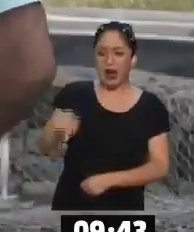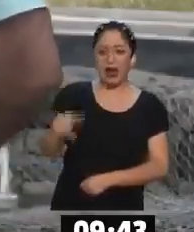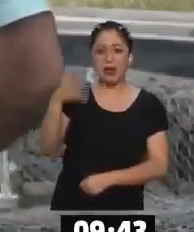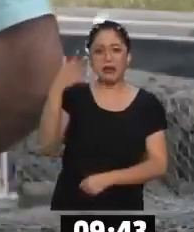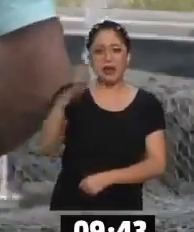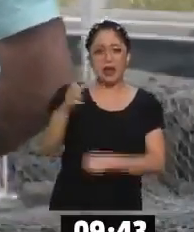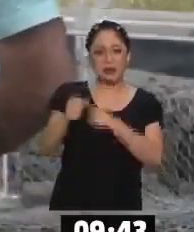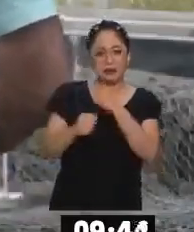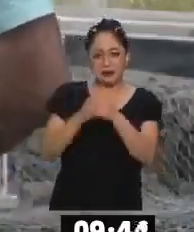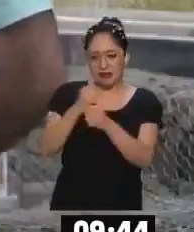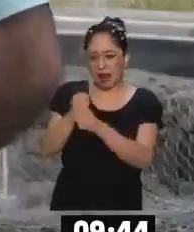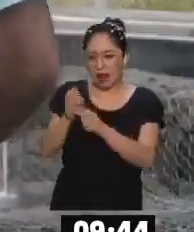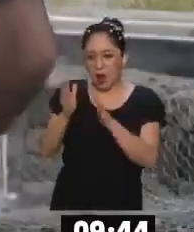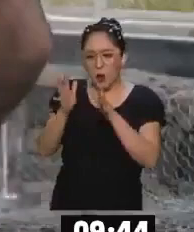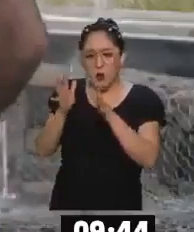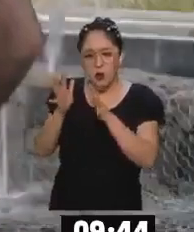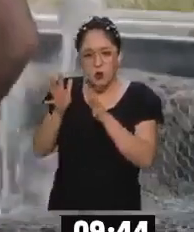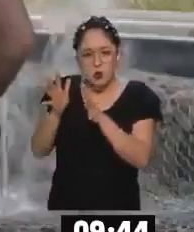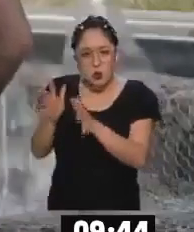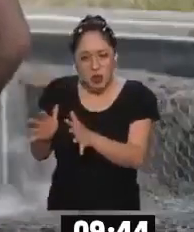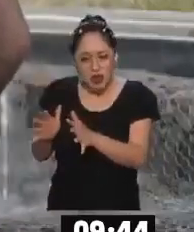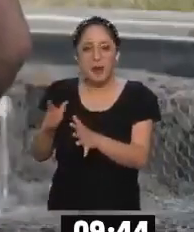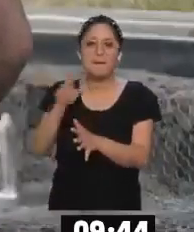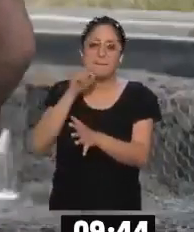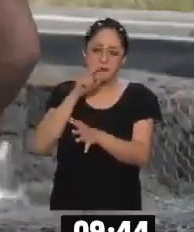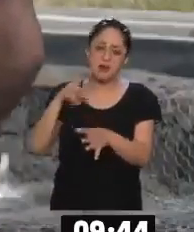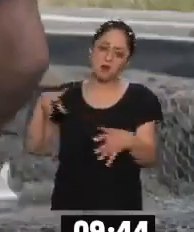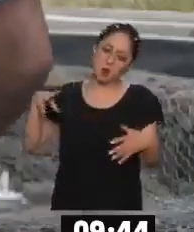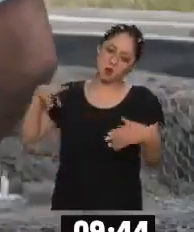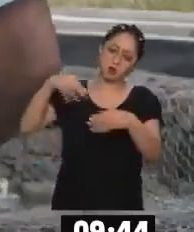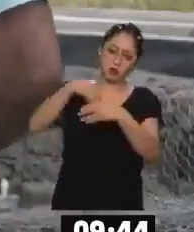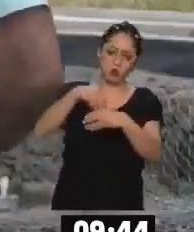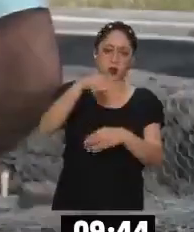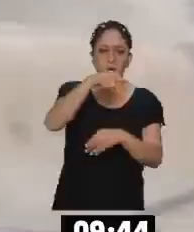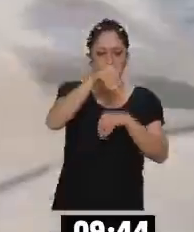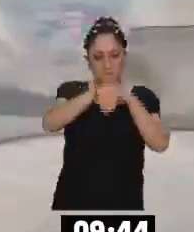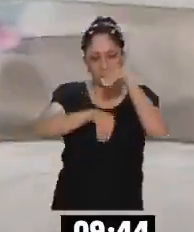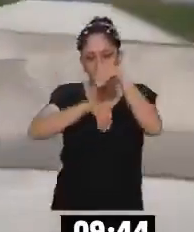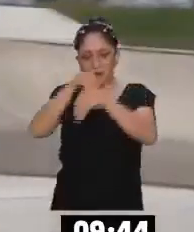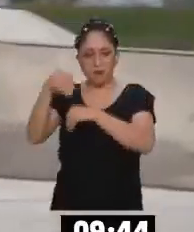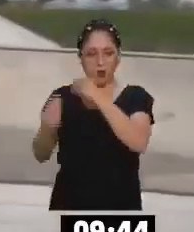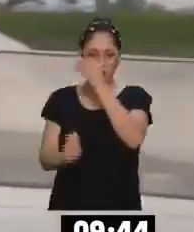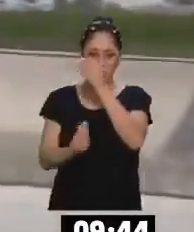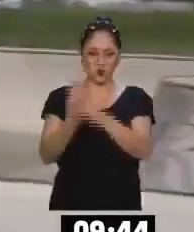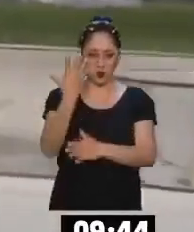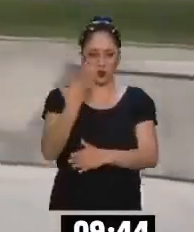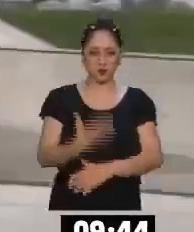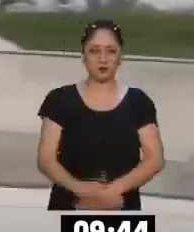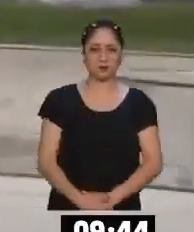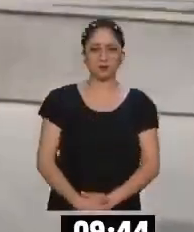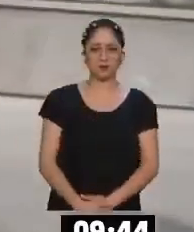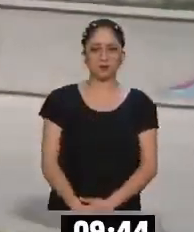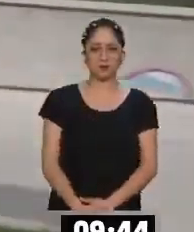el parque, pero siguen vigentes y se integran en este nuevo proyecto.